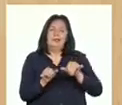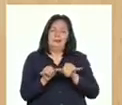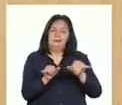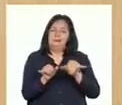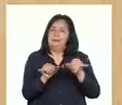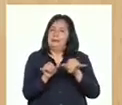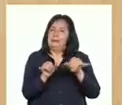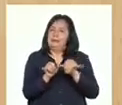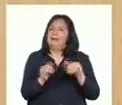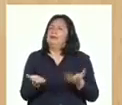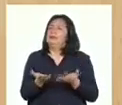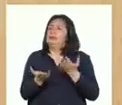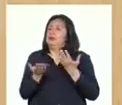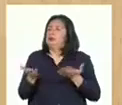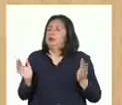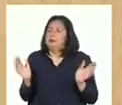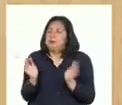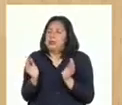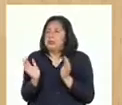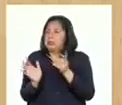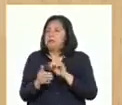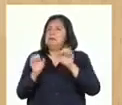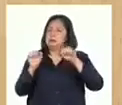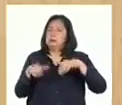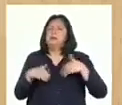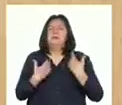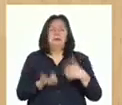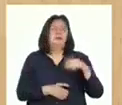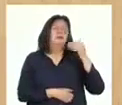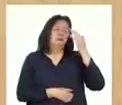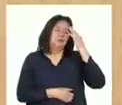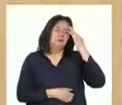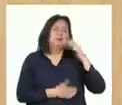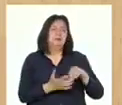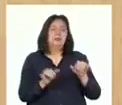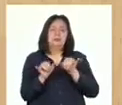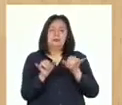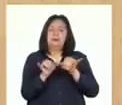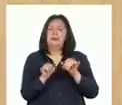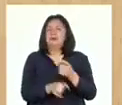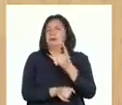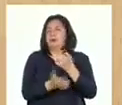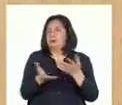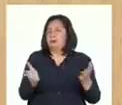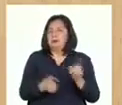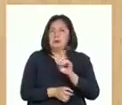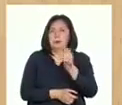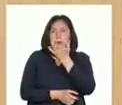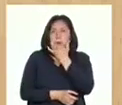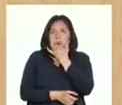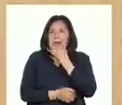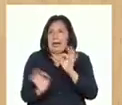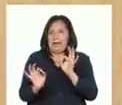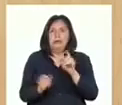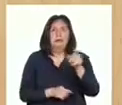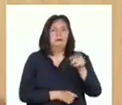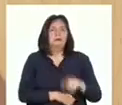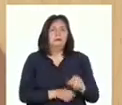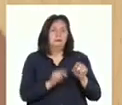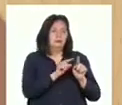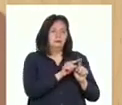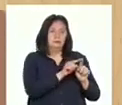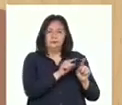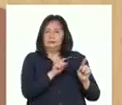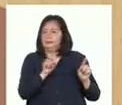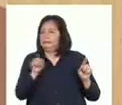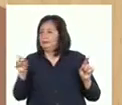de pequeños objetos. Así, todos podemos hacer mediciones de un objeto sin equivocarnos. Estos